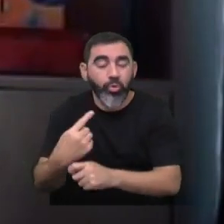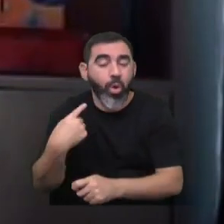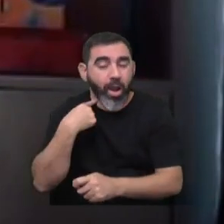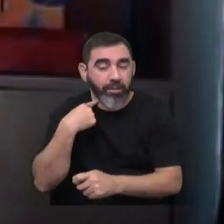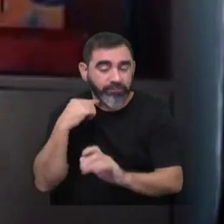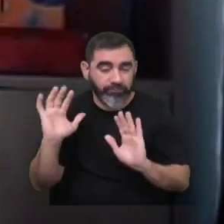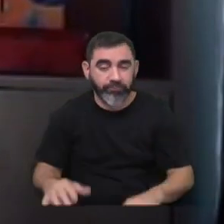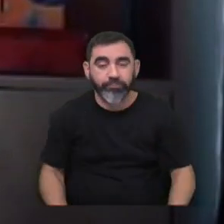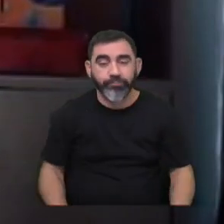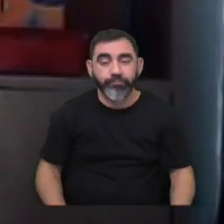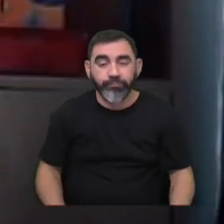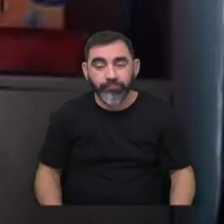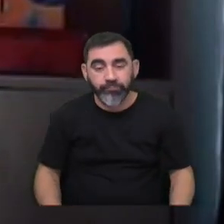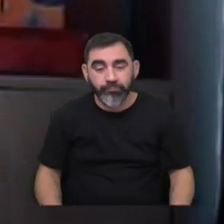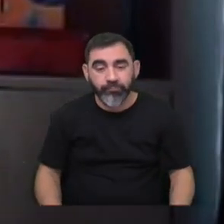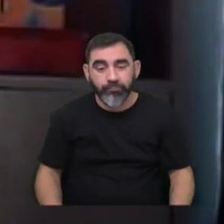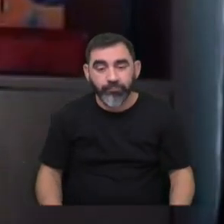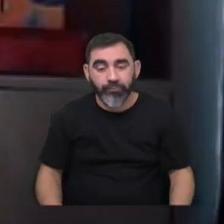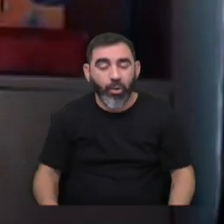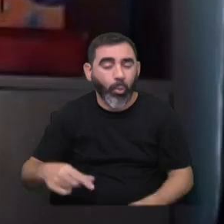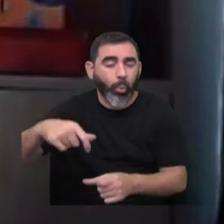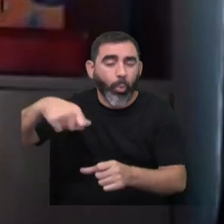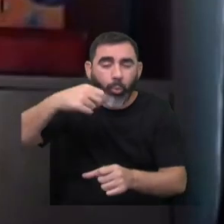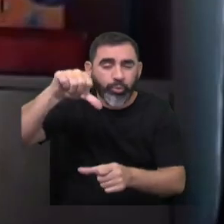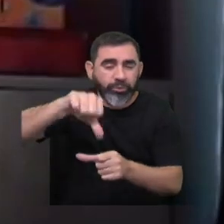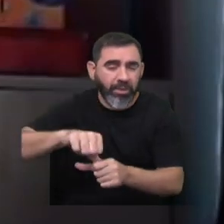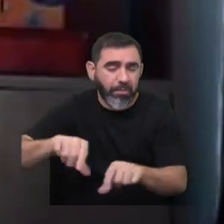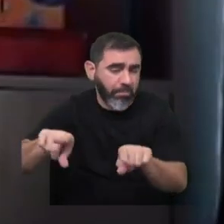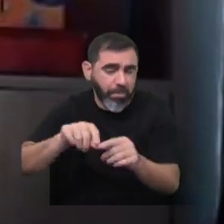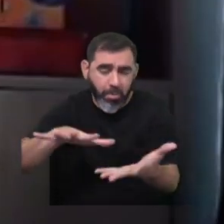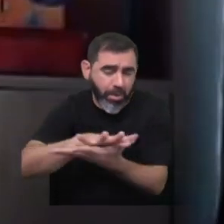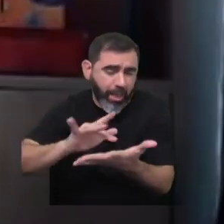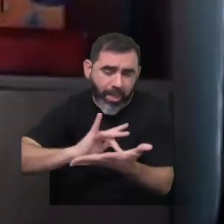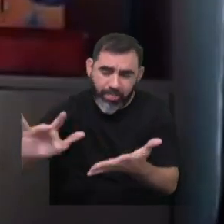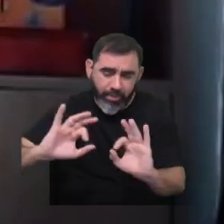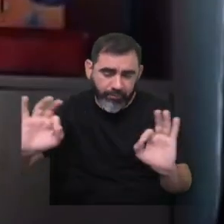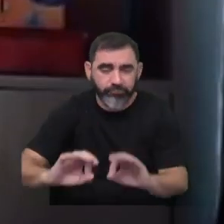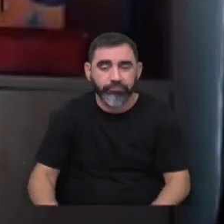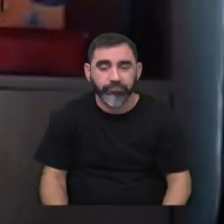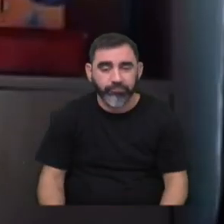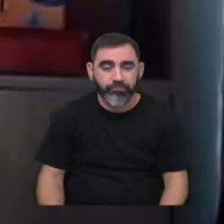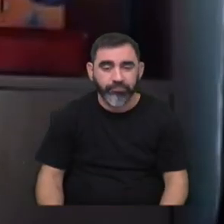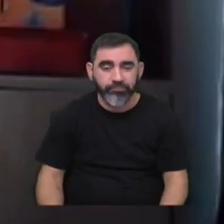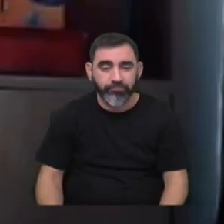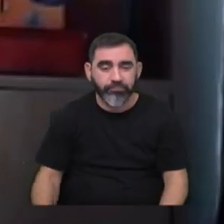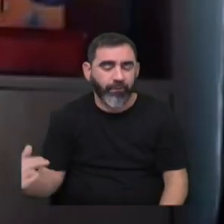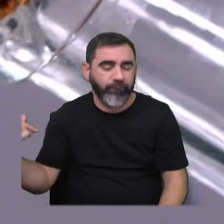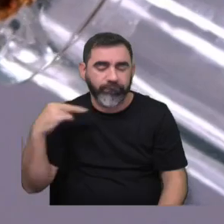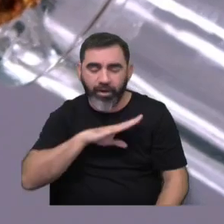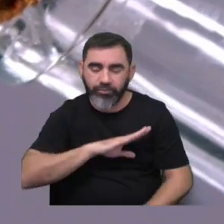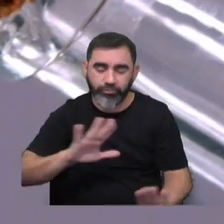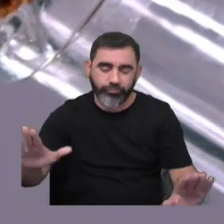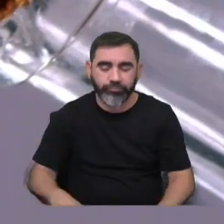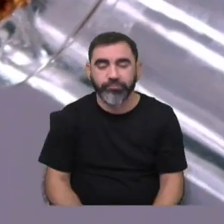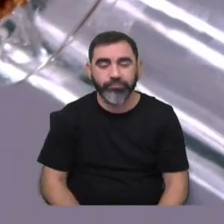presión y que el hecho de poner la cucharita era lo mismo que la botella estuviera destapada. Así que se demostró que esto es un mito.